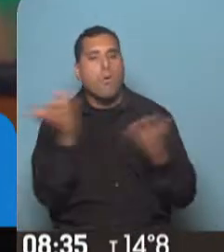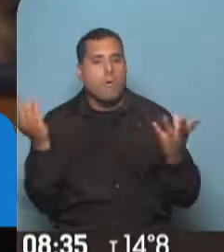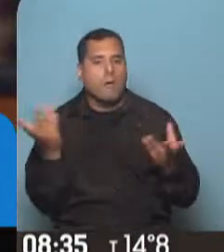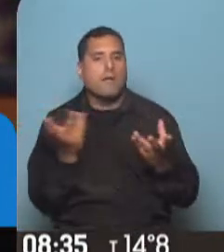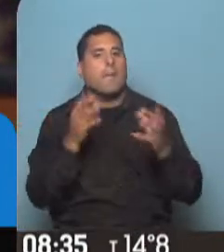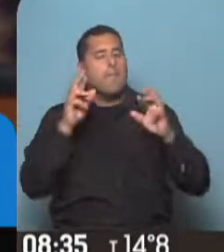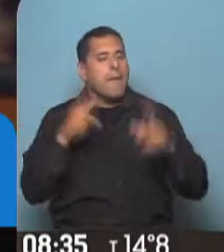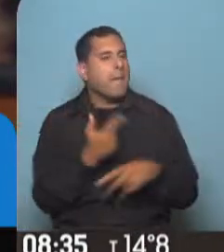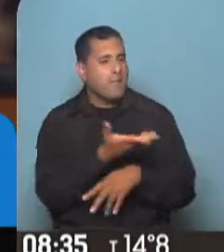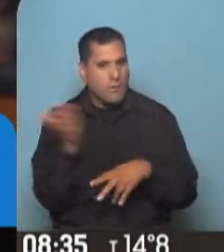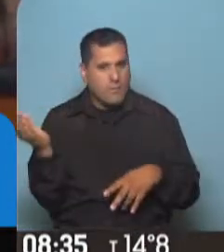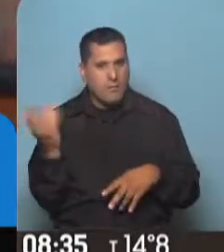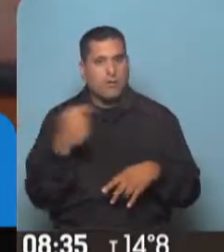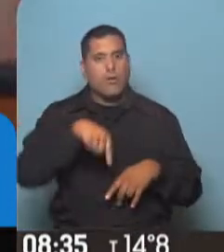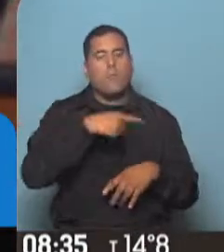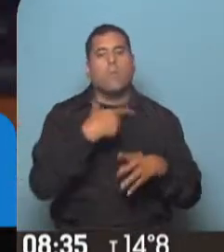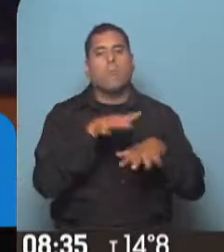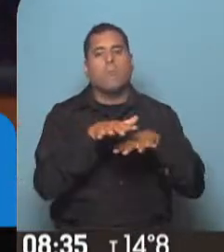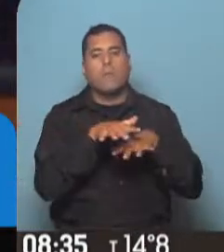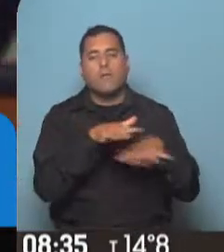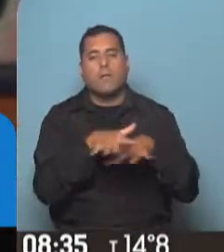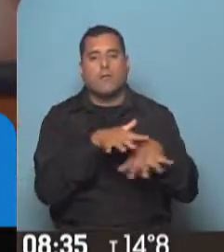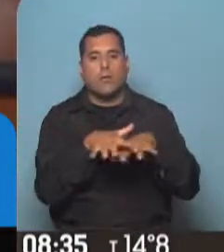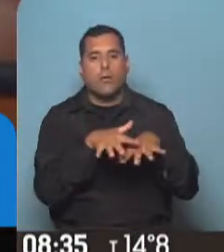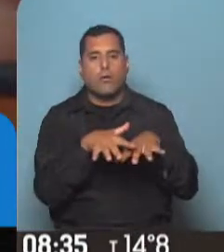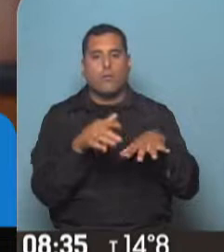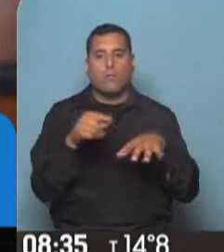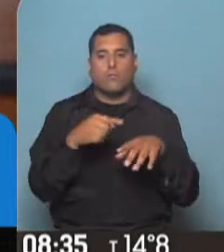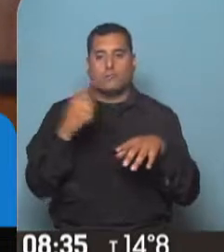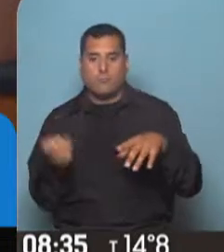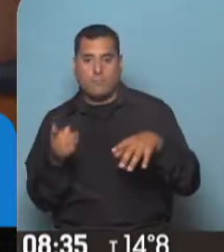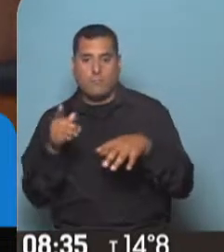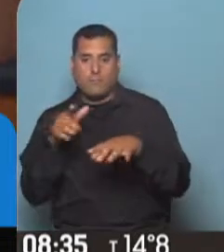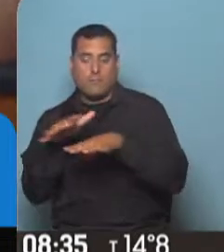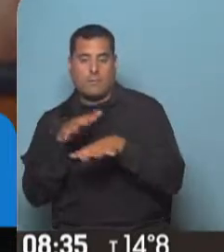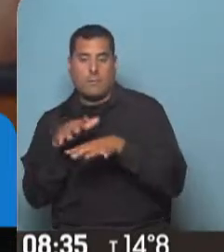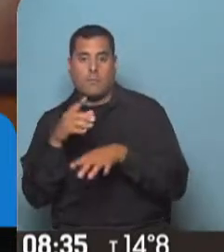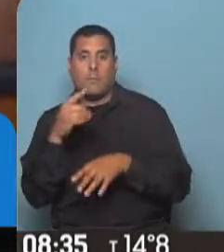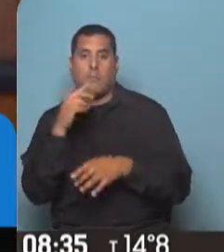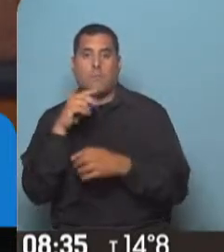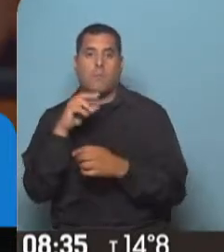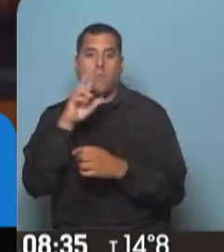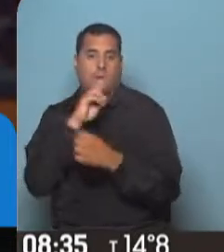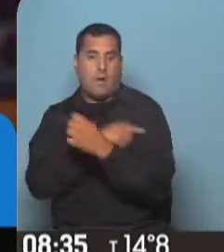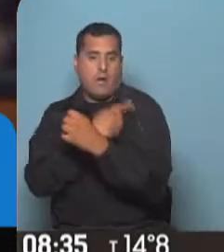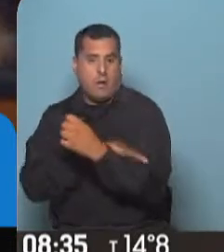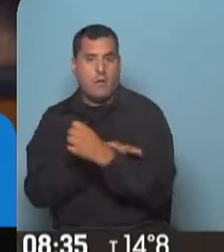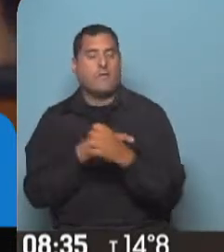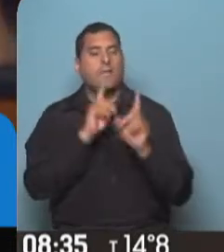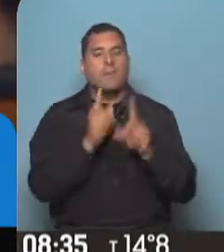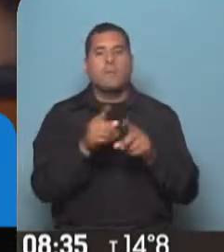el movimiento que los varones tenemos que hacer frente al movimiento feminista en la cuarta ola feminista al movimiento de jóvenes